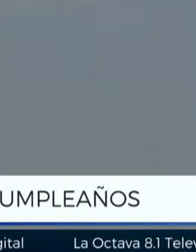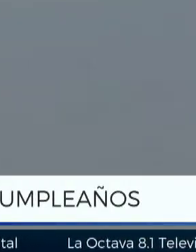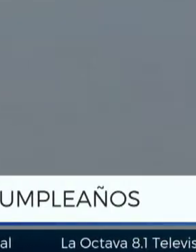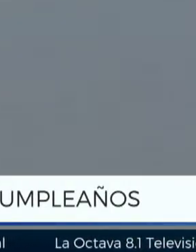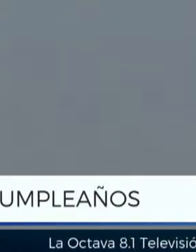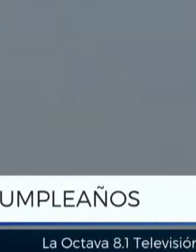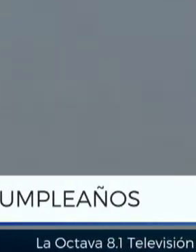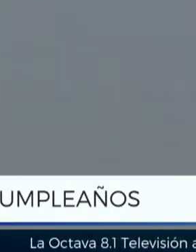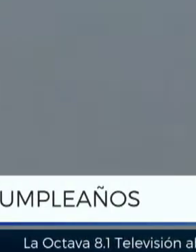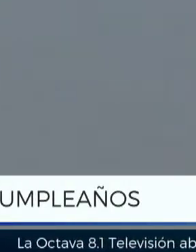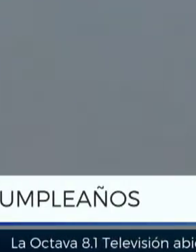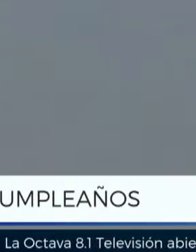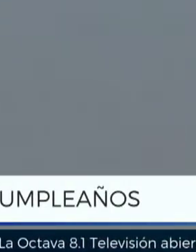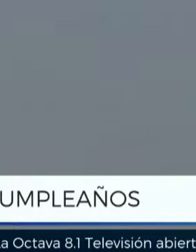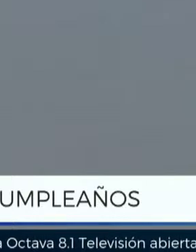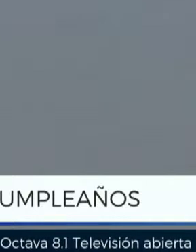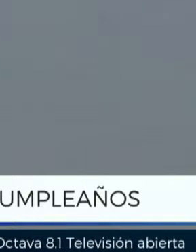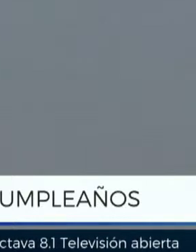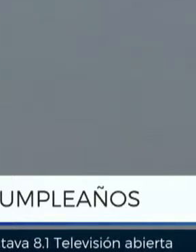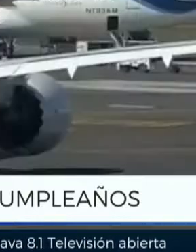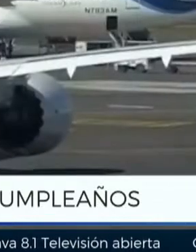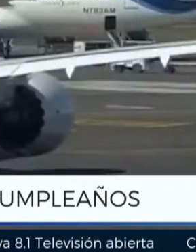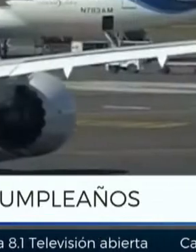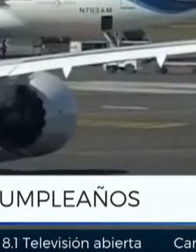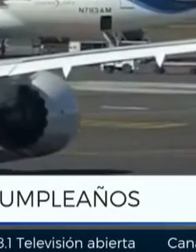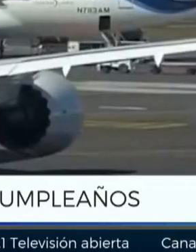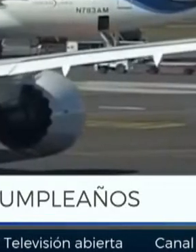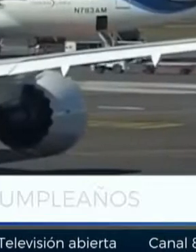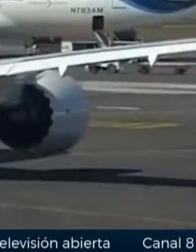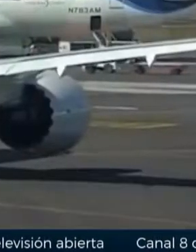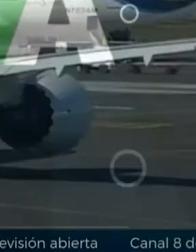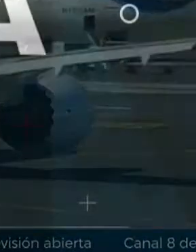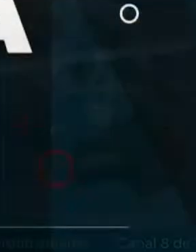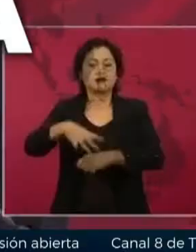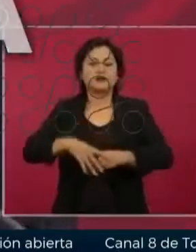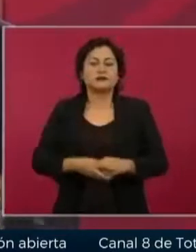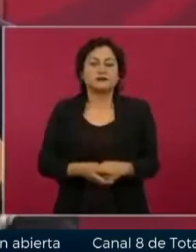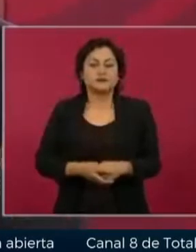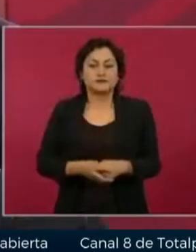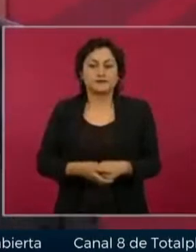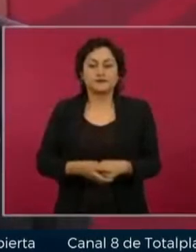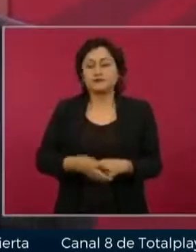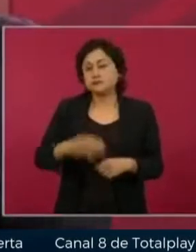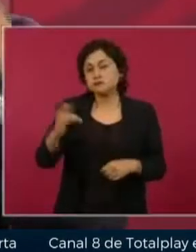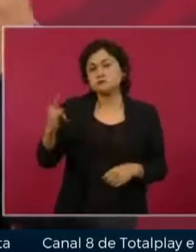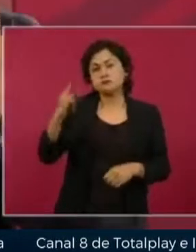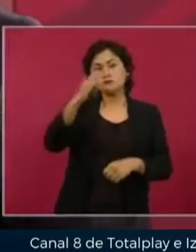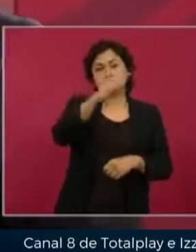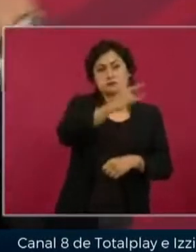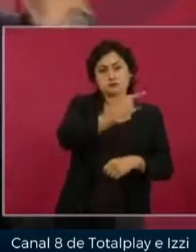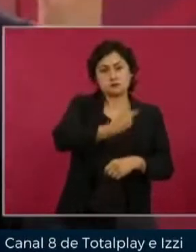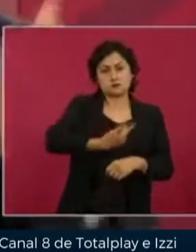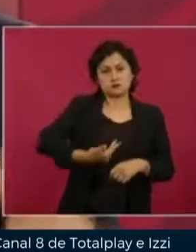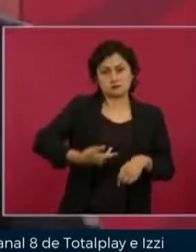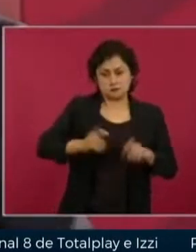incluso viajes de empresas. Escuchemos la explicación del presidente. Para que puedan